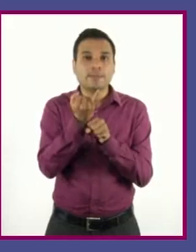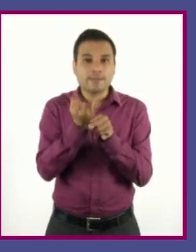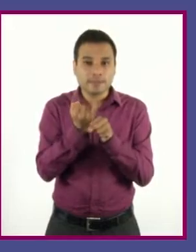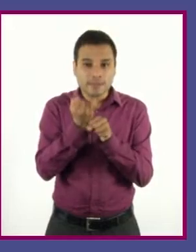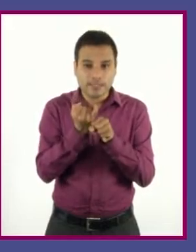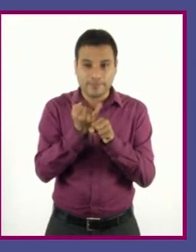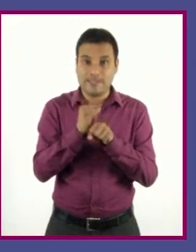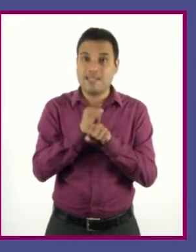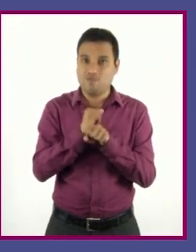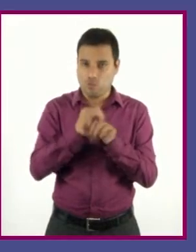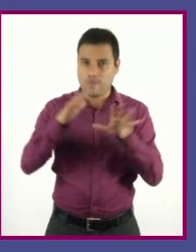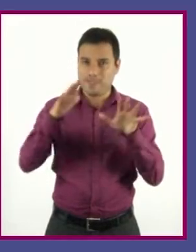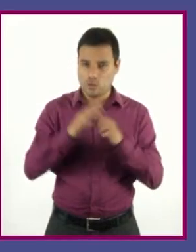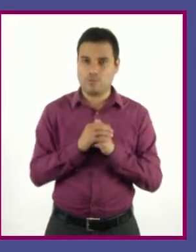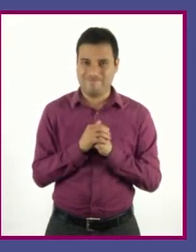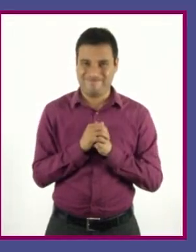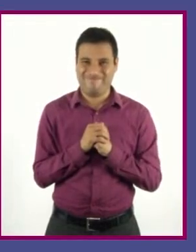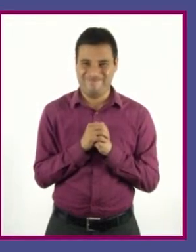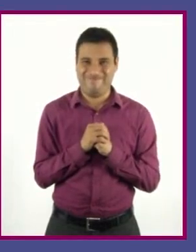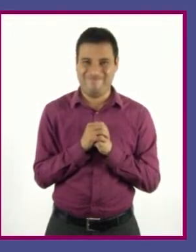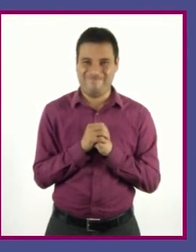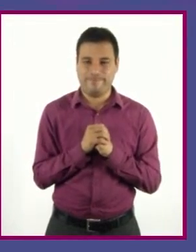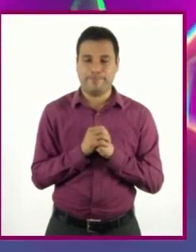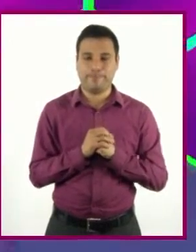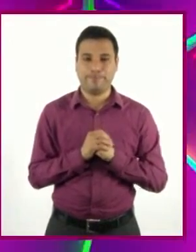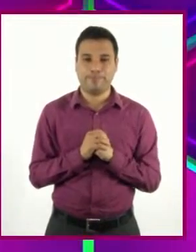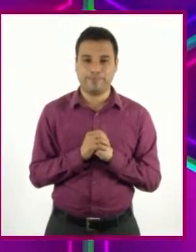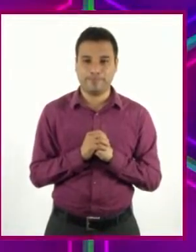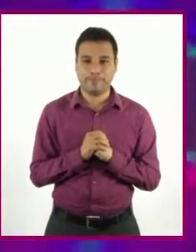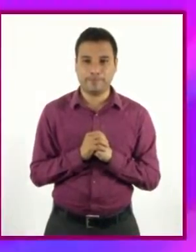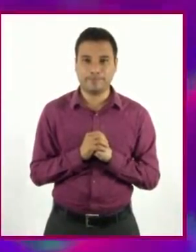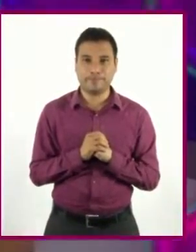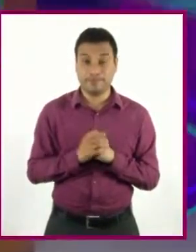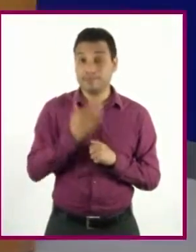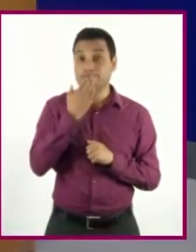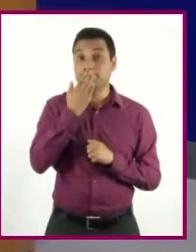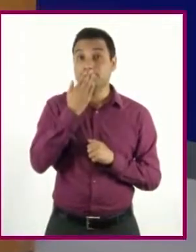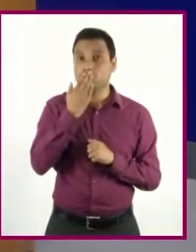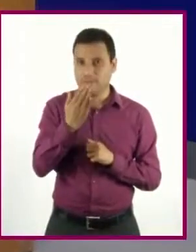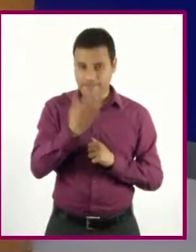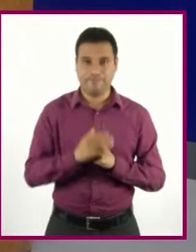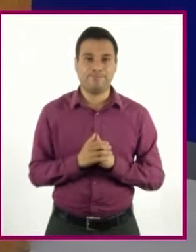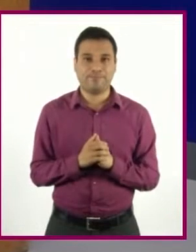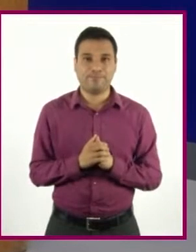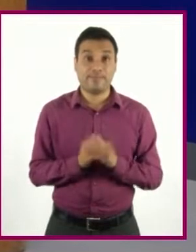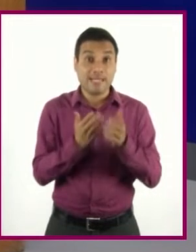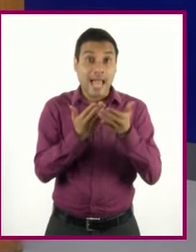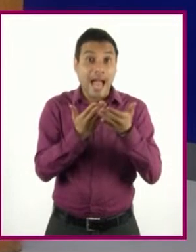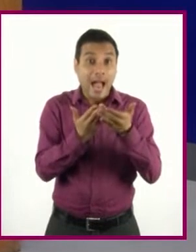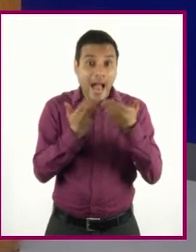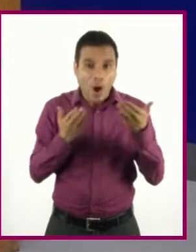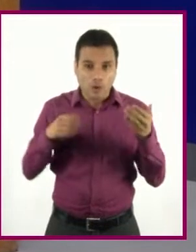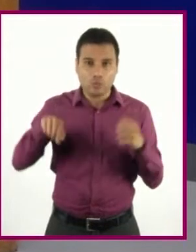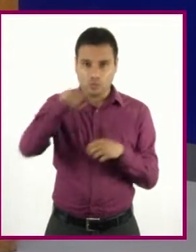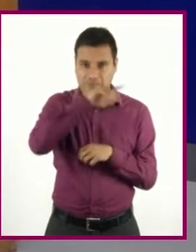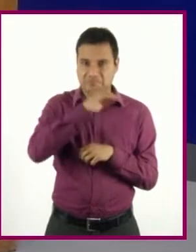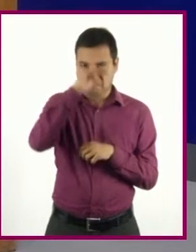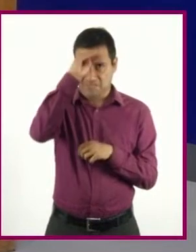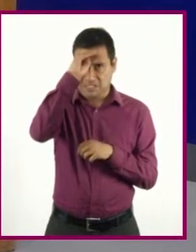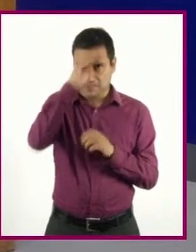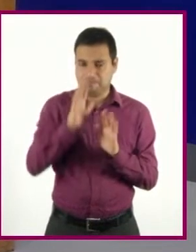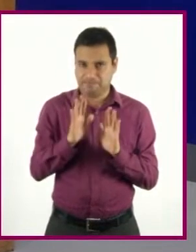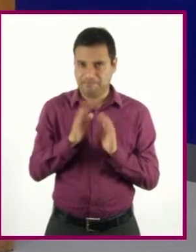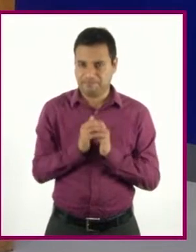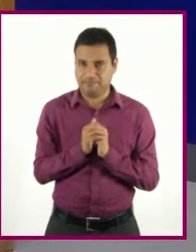una respecto de otra u otras. Muy bien, ahora pensemos cuáles son los puntos